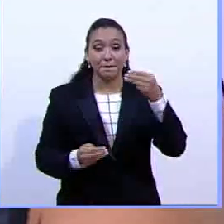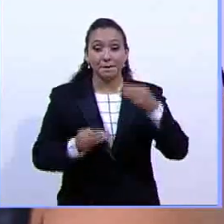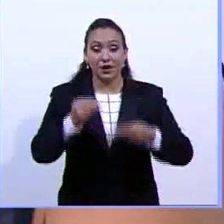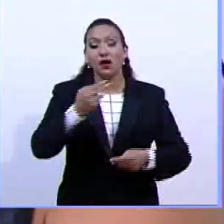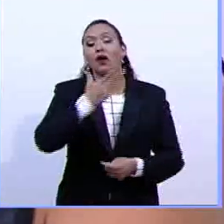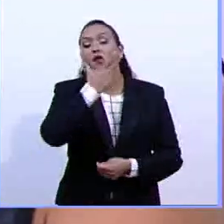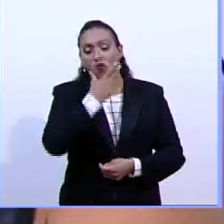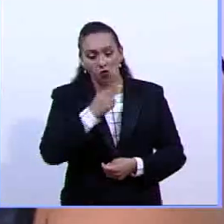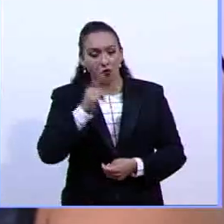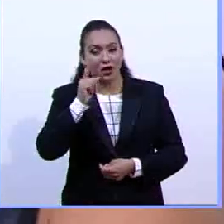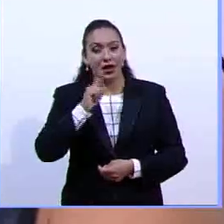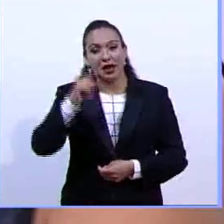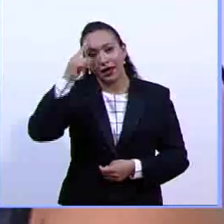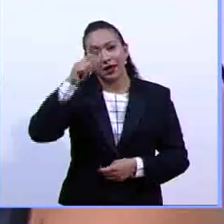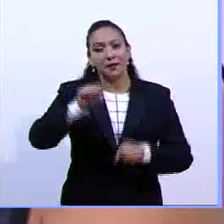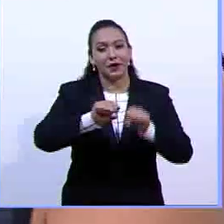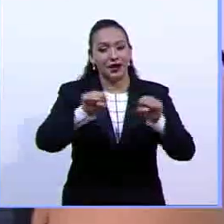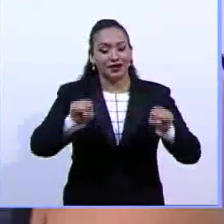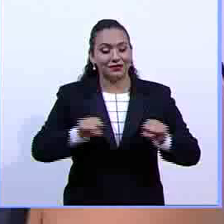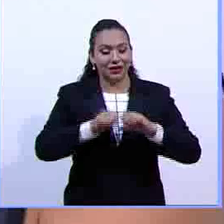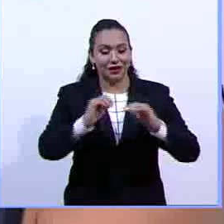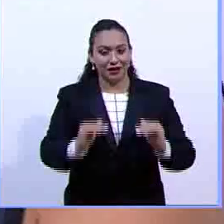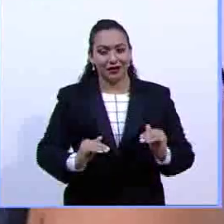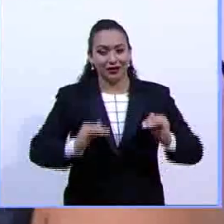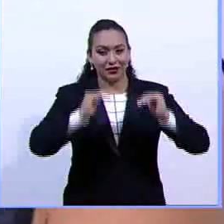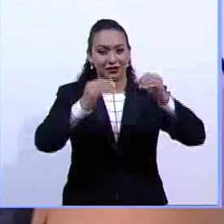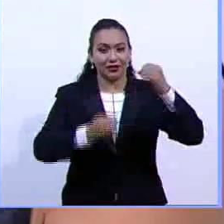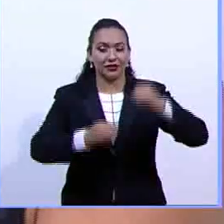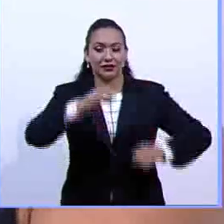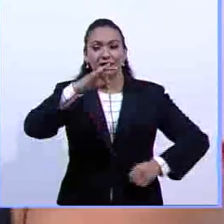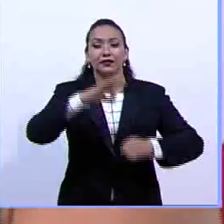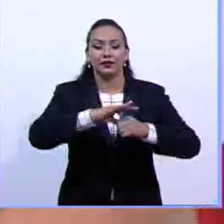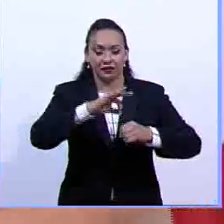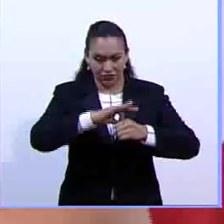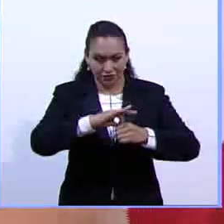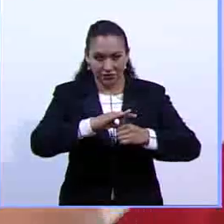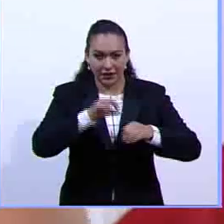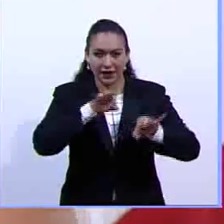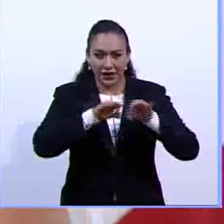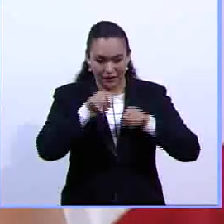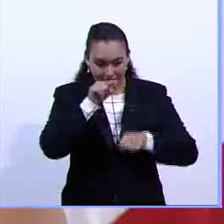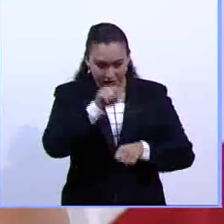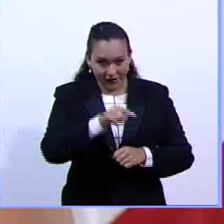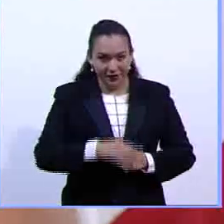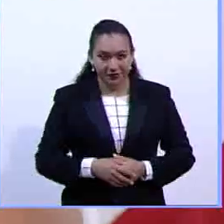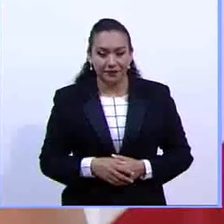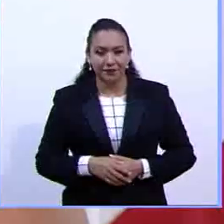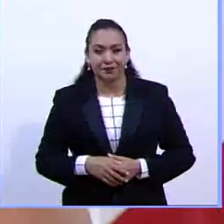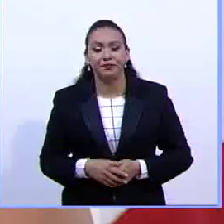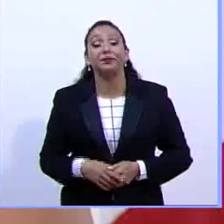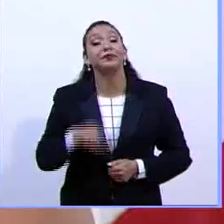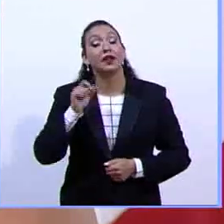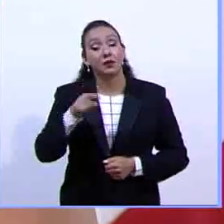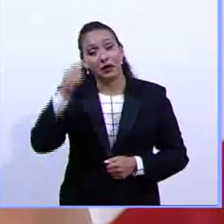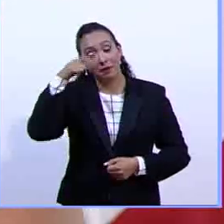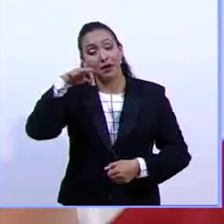magistradas y magistrados de la Sala Superior del Tribunal Electoral del Poder Judicial de la